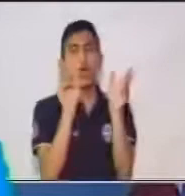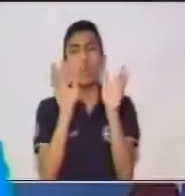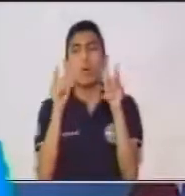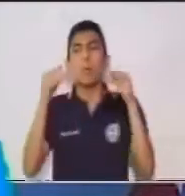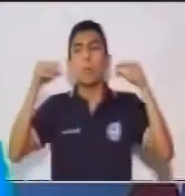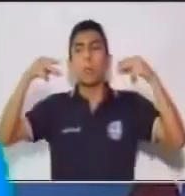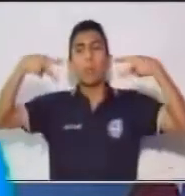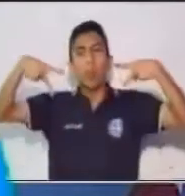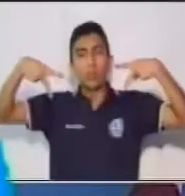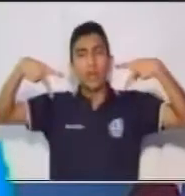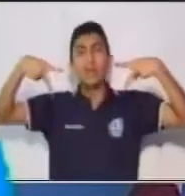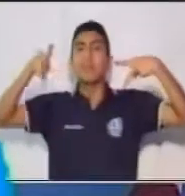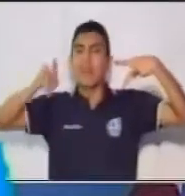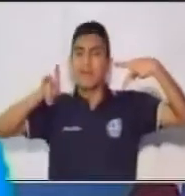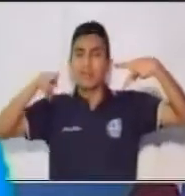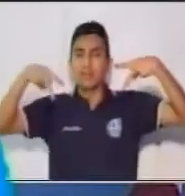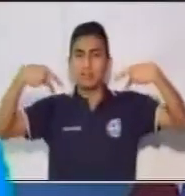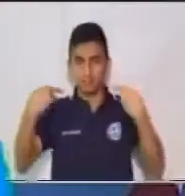hacia atrás.